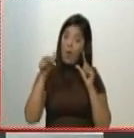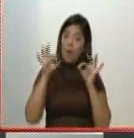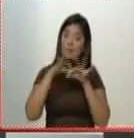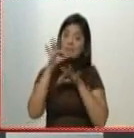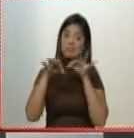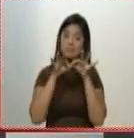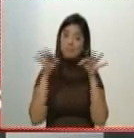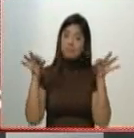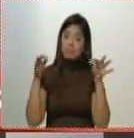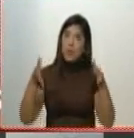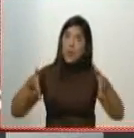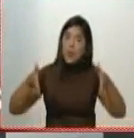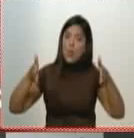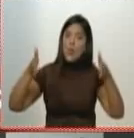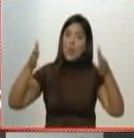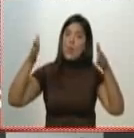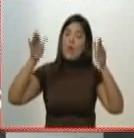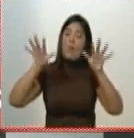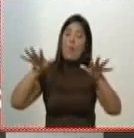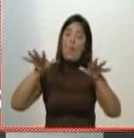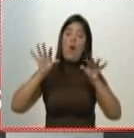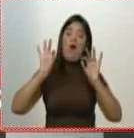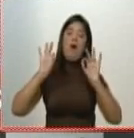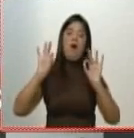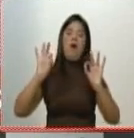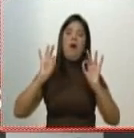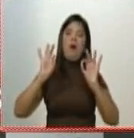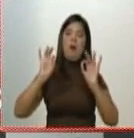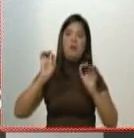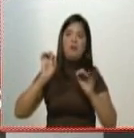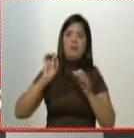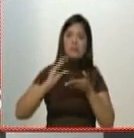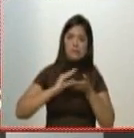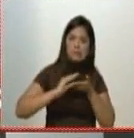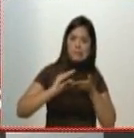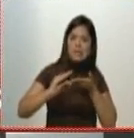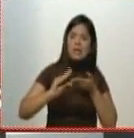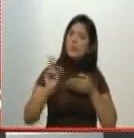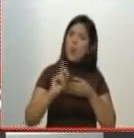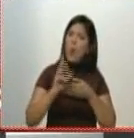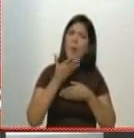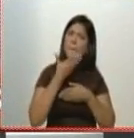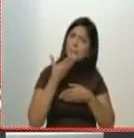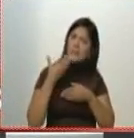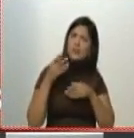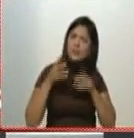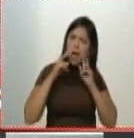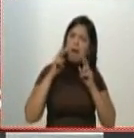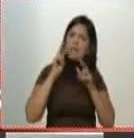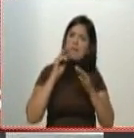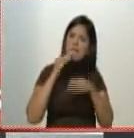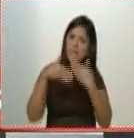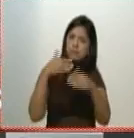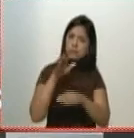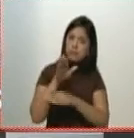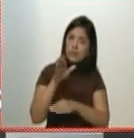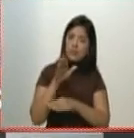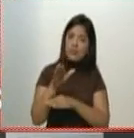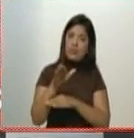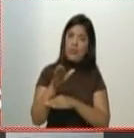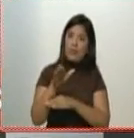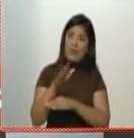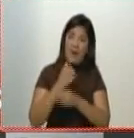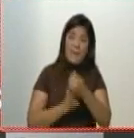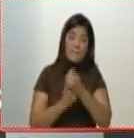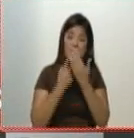esta infraestructura, que más que un gasto, lo que produce es una inversión, es una visión a futuro, es una política sostenida